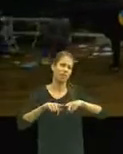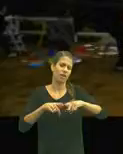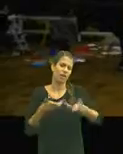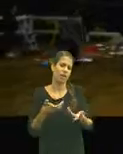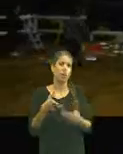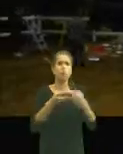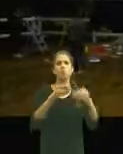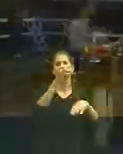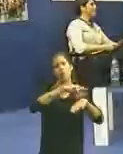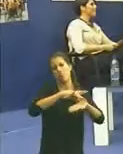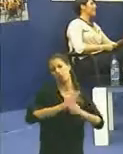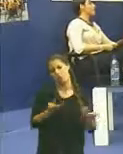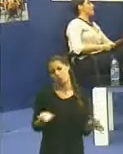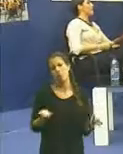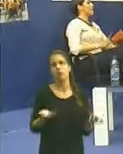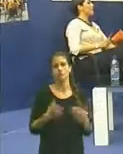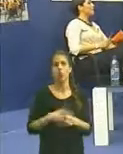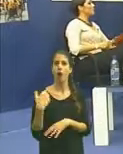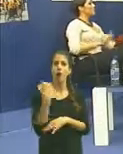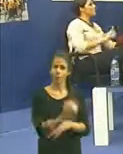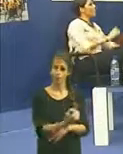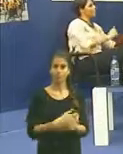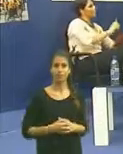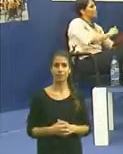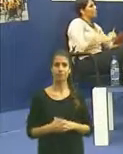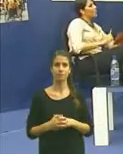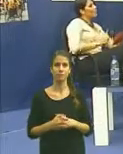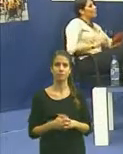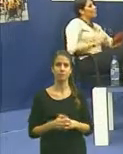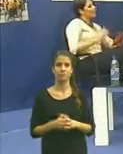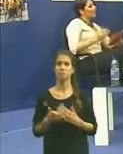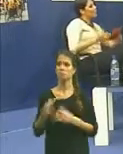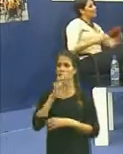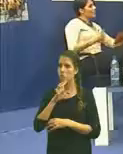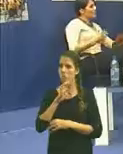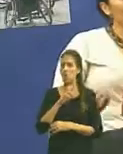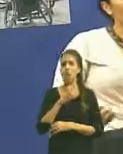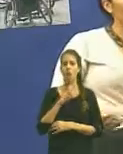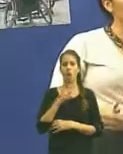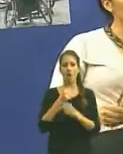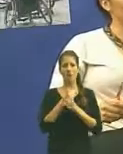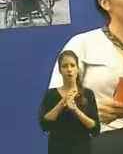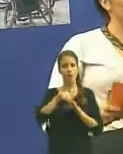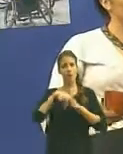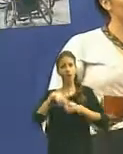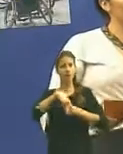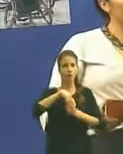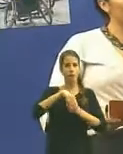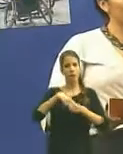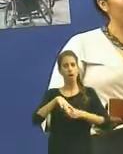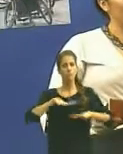tenga el usuario. Pues la verdad que es lo que me dicen, ¿no? De cómo el movimiento del caballo, lo que decías